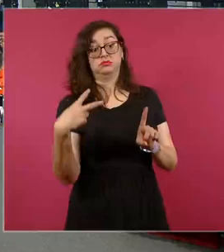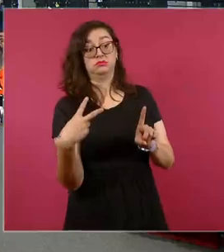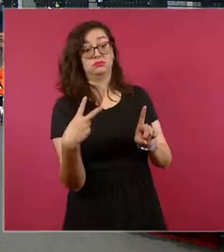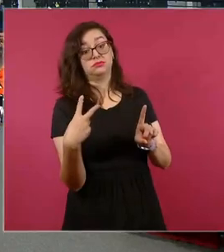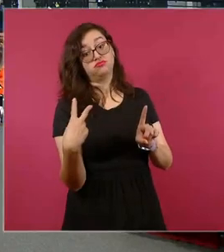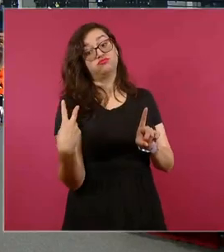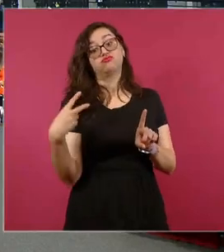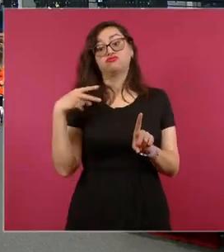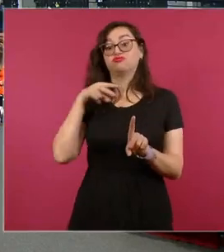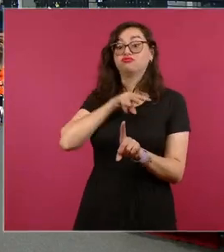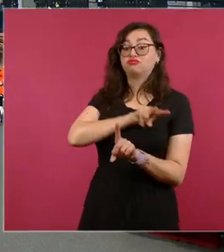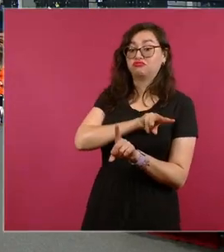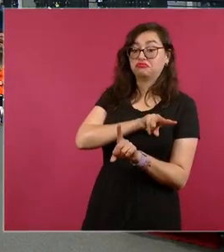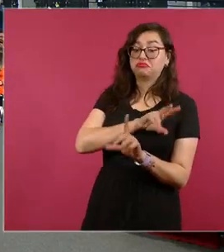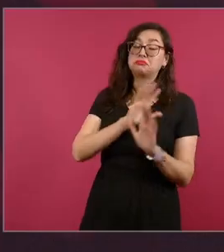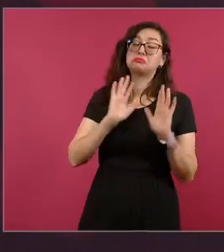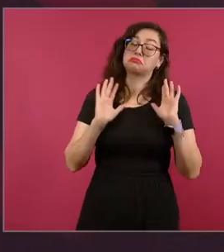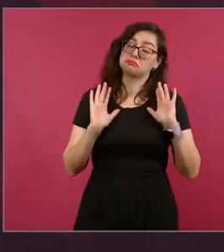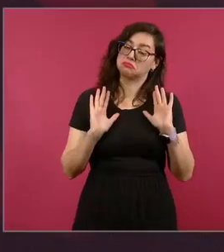distintos.